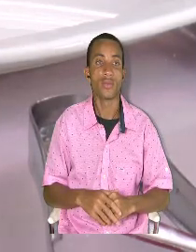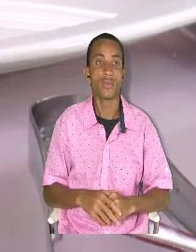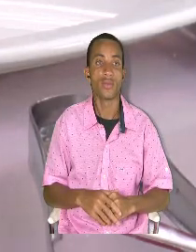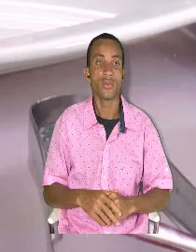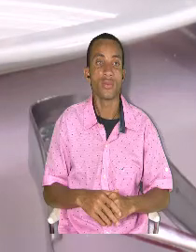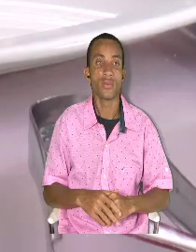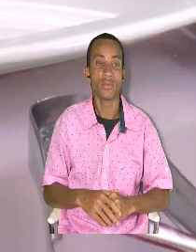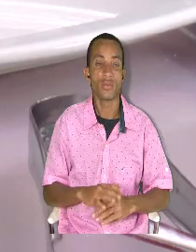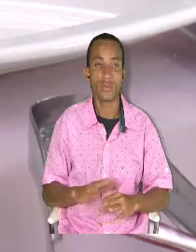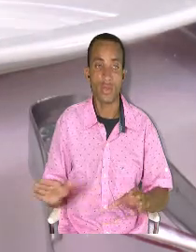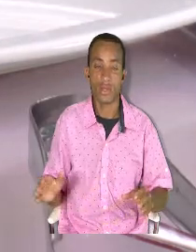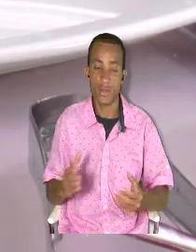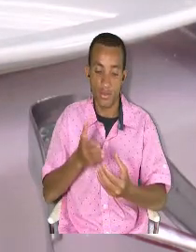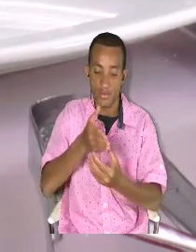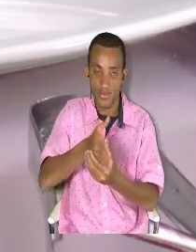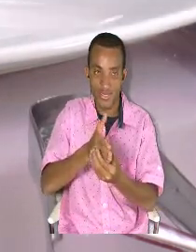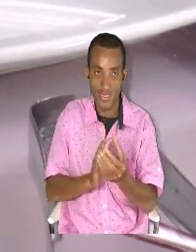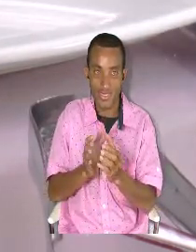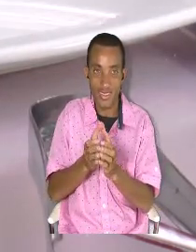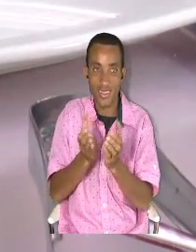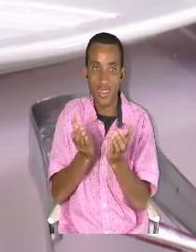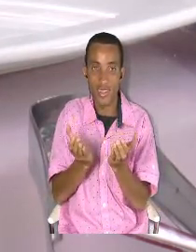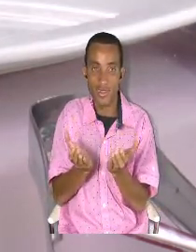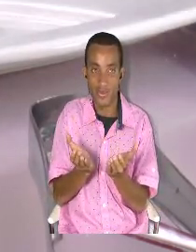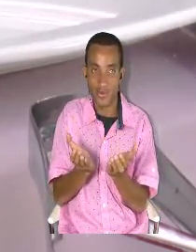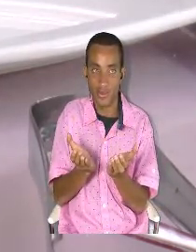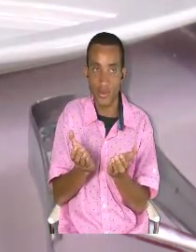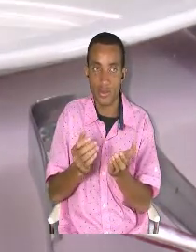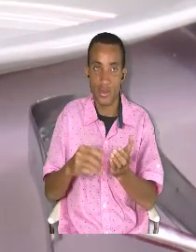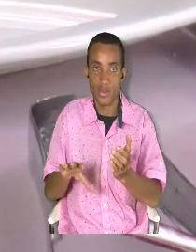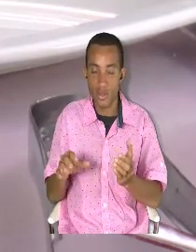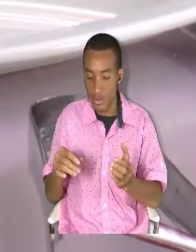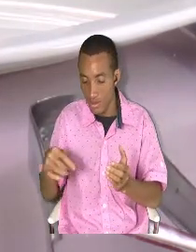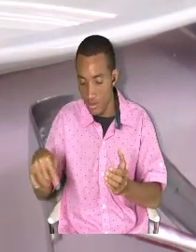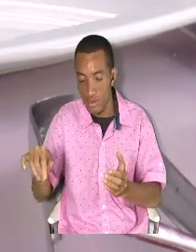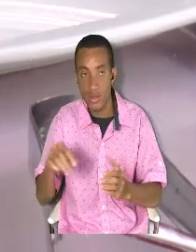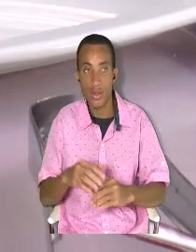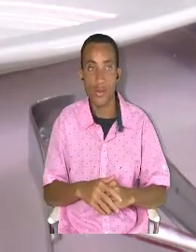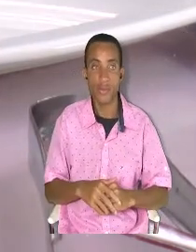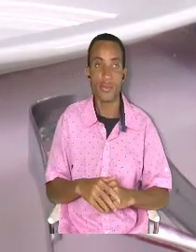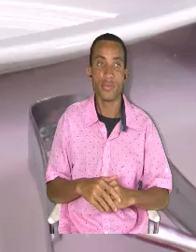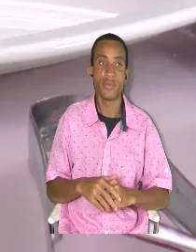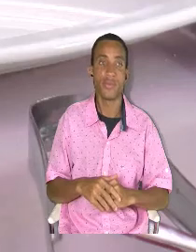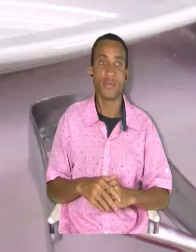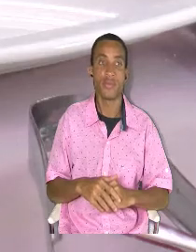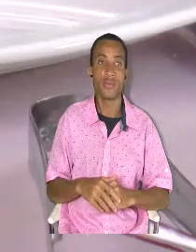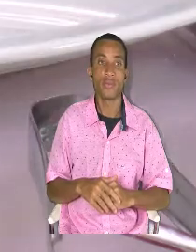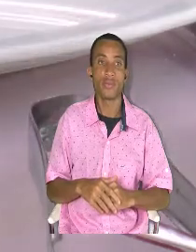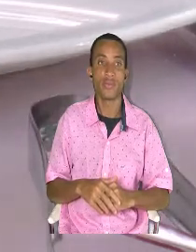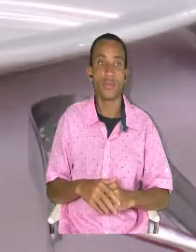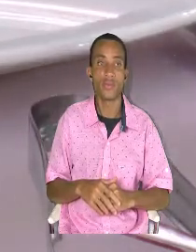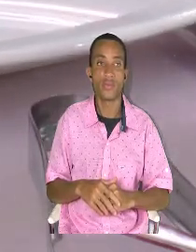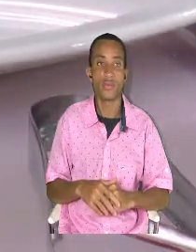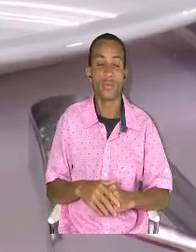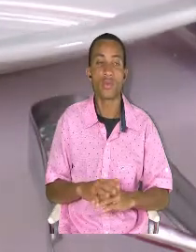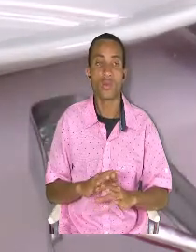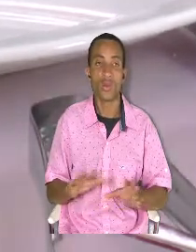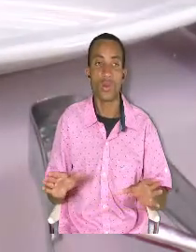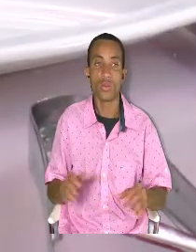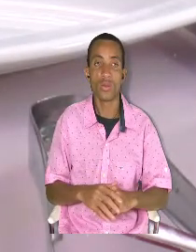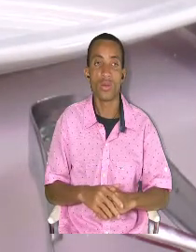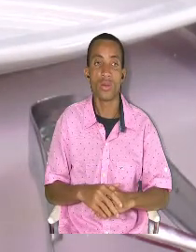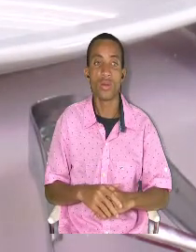nuestro aguacate, ¿sí? Eso, la idea es que los bordes queden con nuestro aguacate. Y ahorita vamos a apreciar cómo es que es en realidad nuestro plato. ¿Al